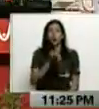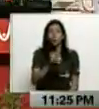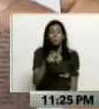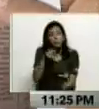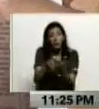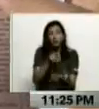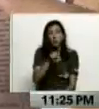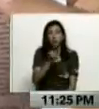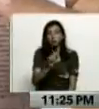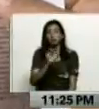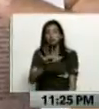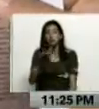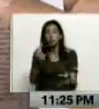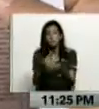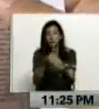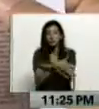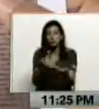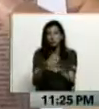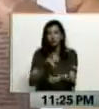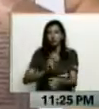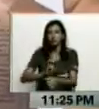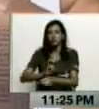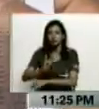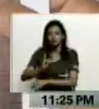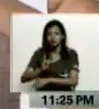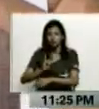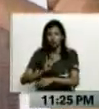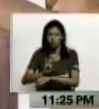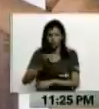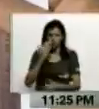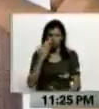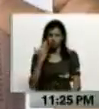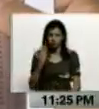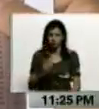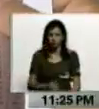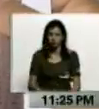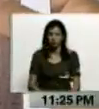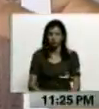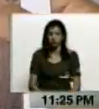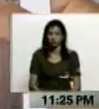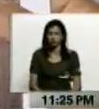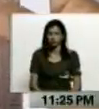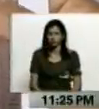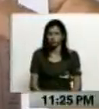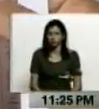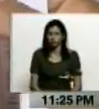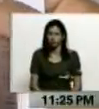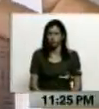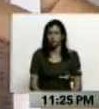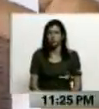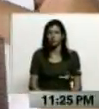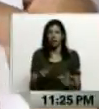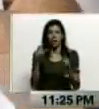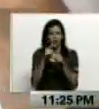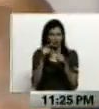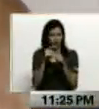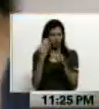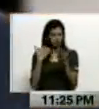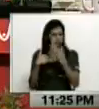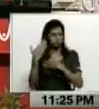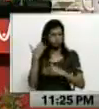debería pagar 1.5 millardos por falsa denuncia contra isora Roja de